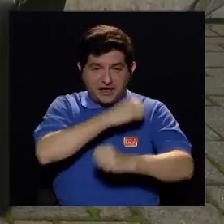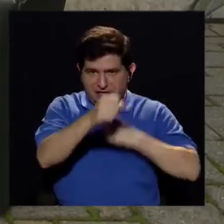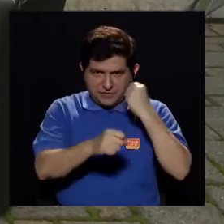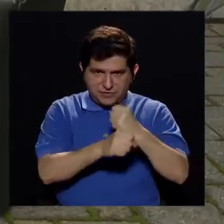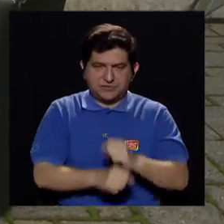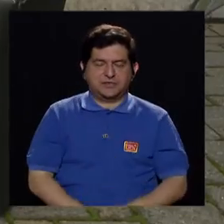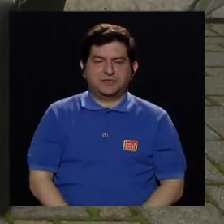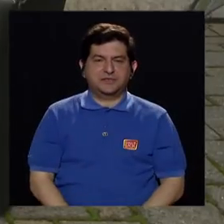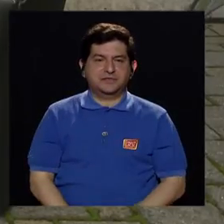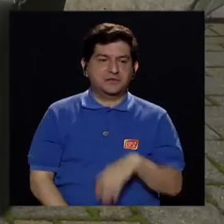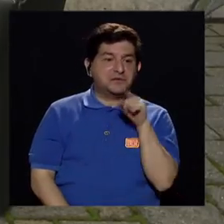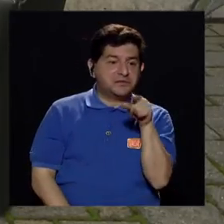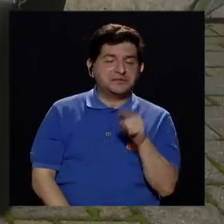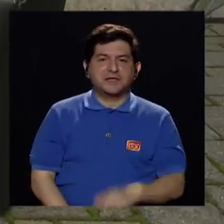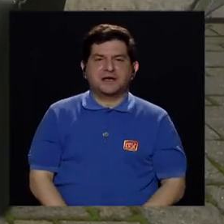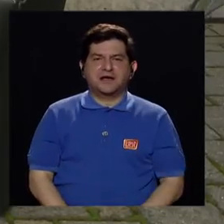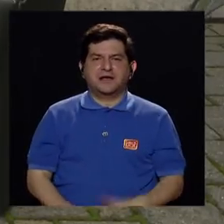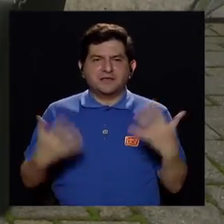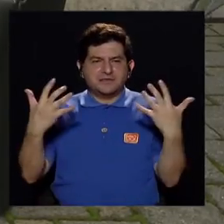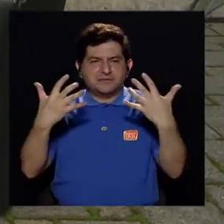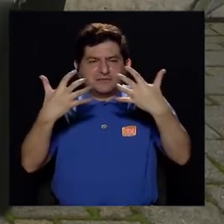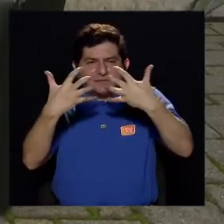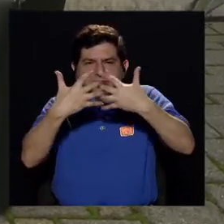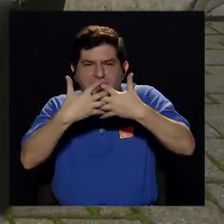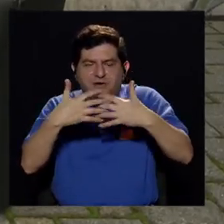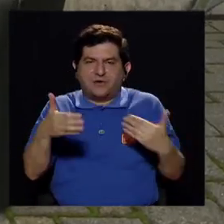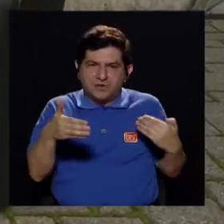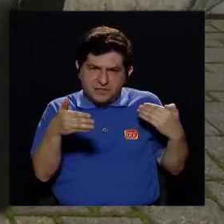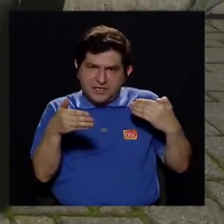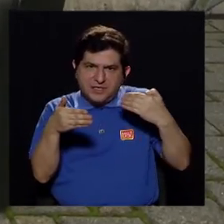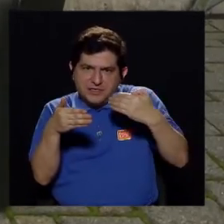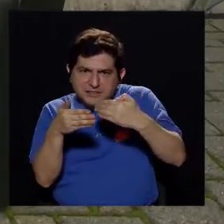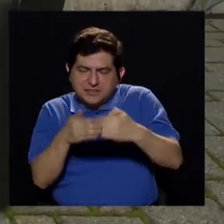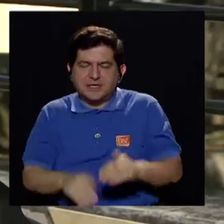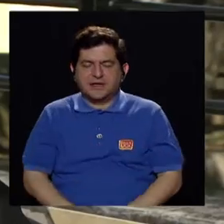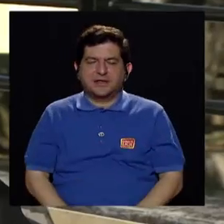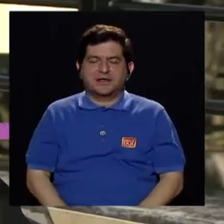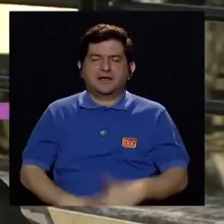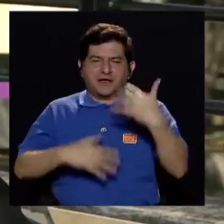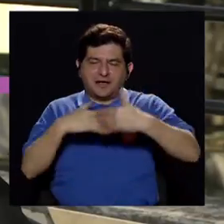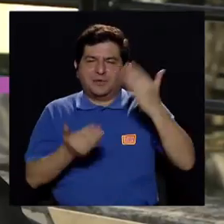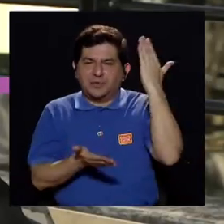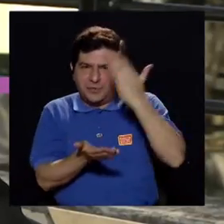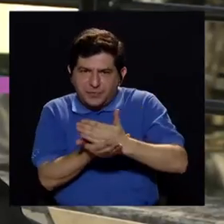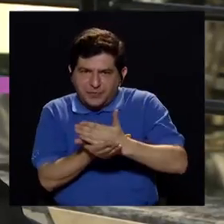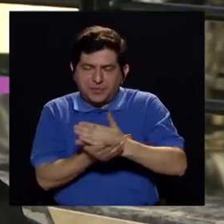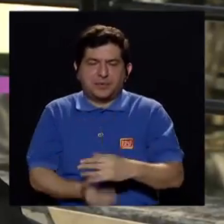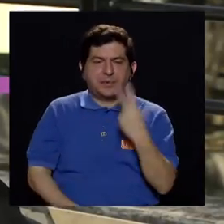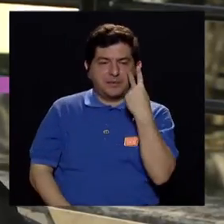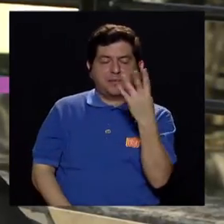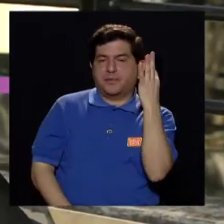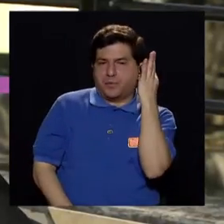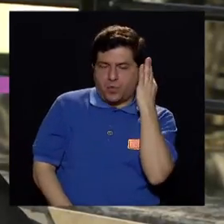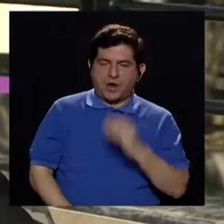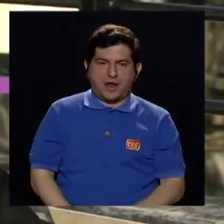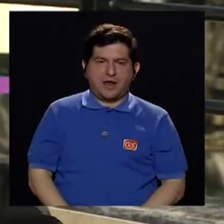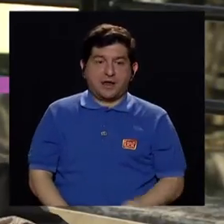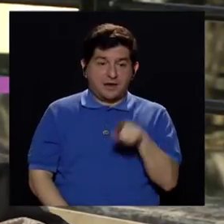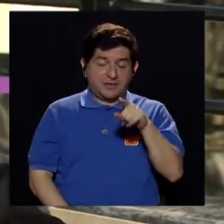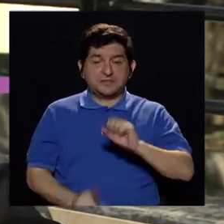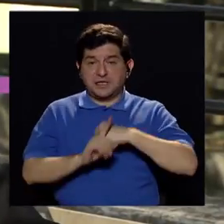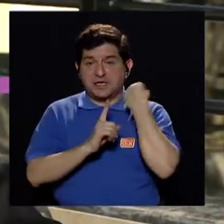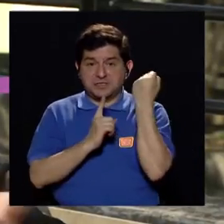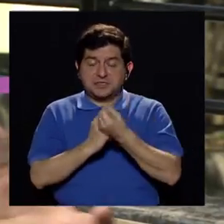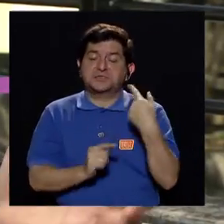edad donde se va acoplando, donde se va acercando lo que es la menopausia. Entonces vemos aquellas mujeres que viven la menopausia como